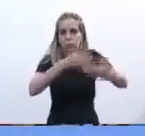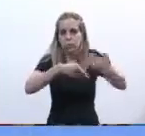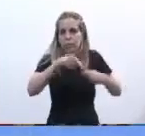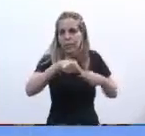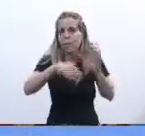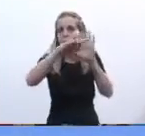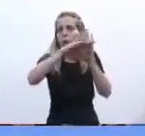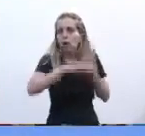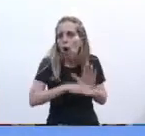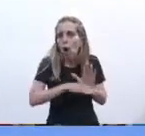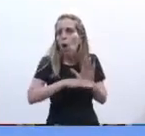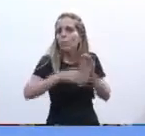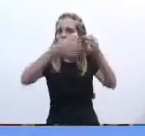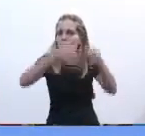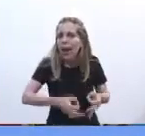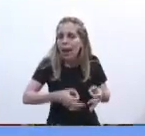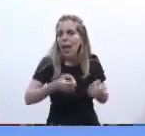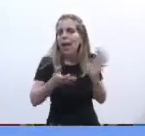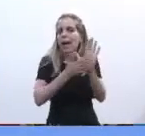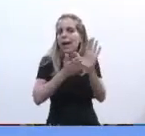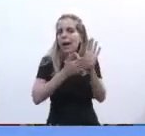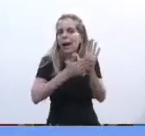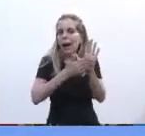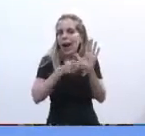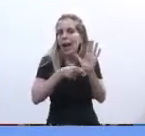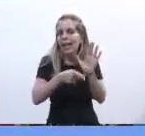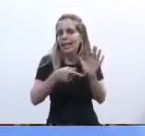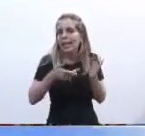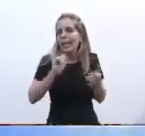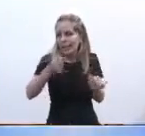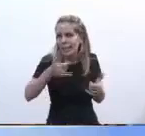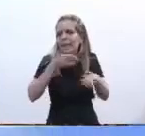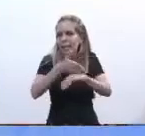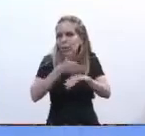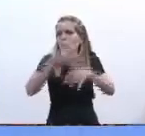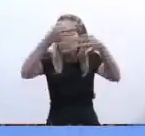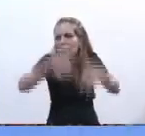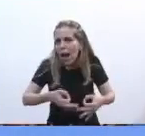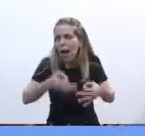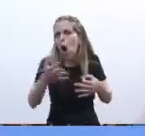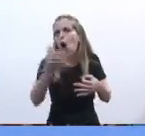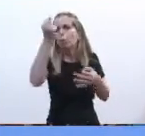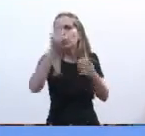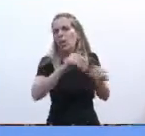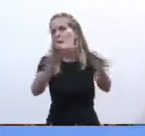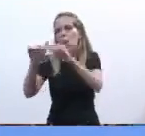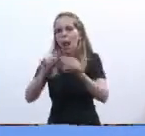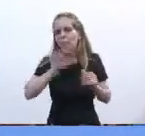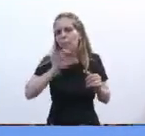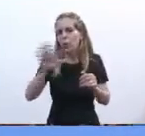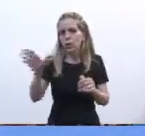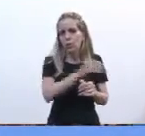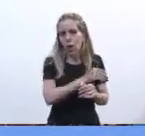protocolo que nos garantice accesibilidad a igualdad de oportunidades para todas las mujeres